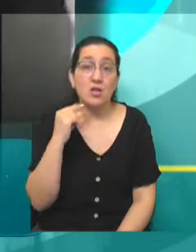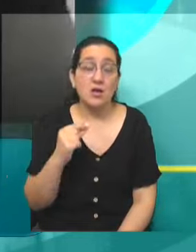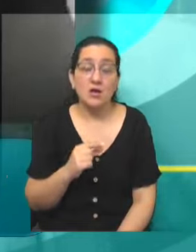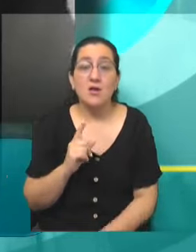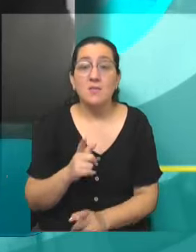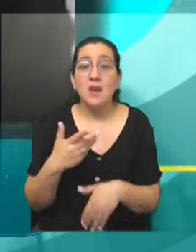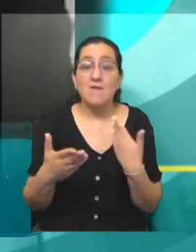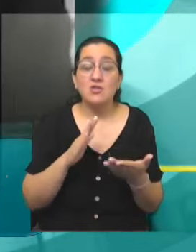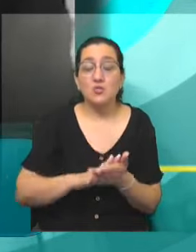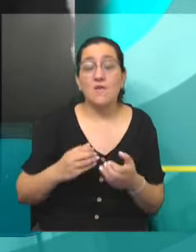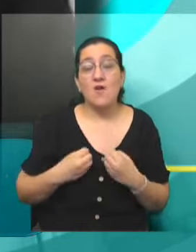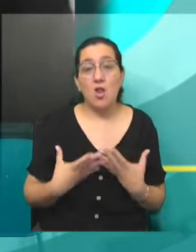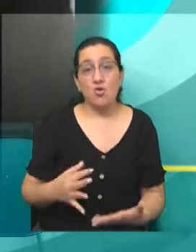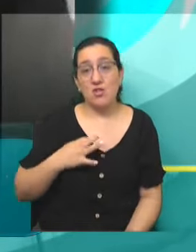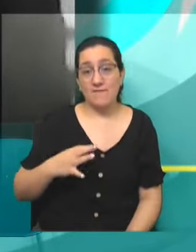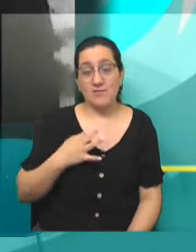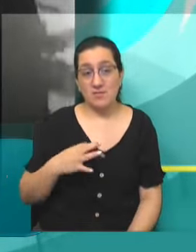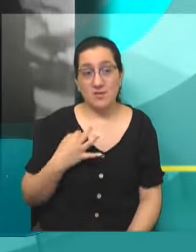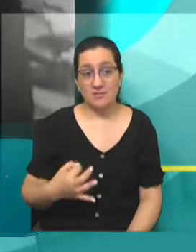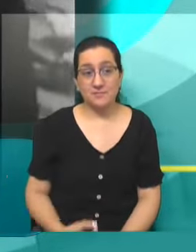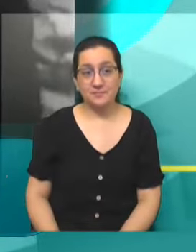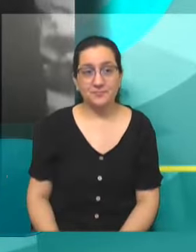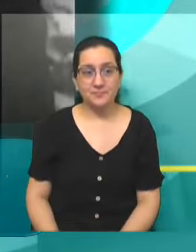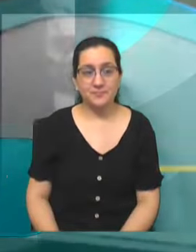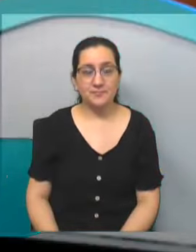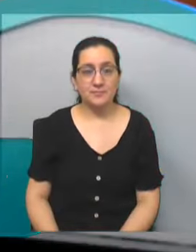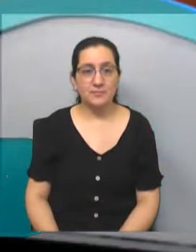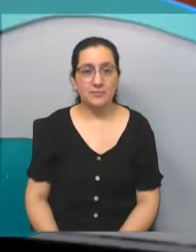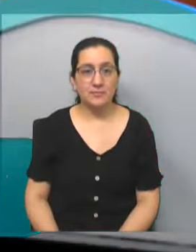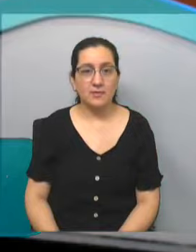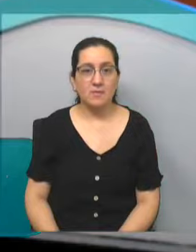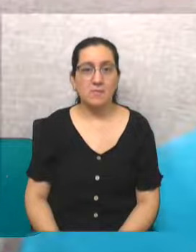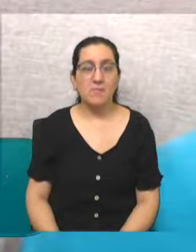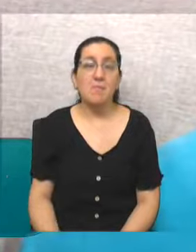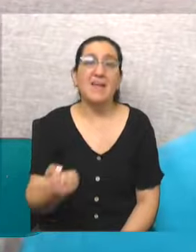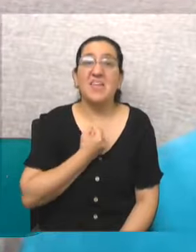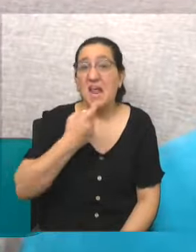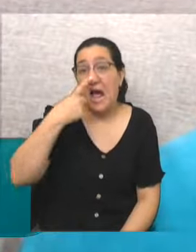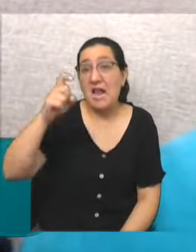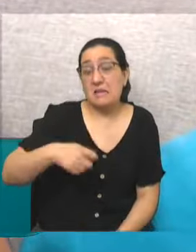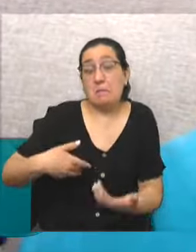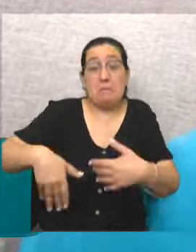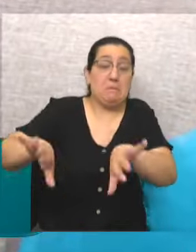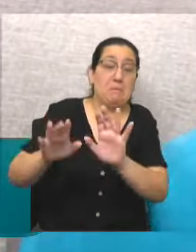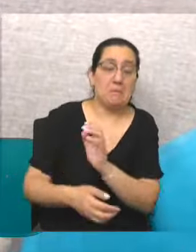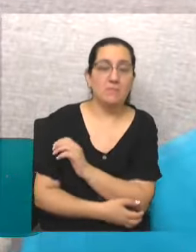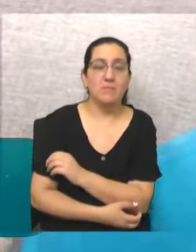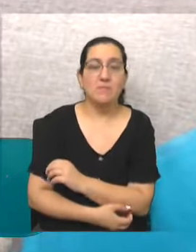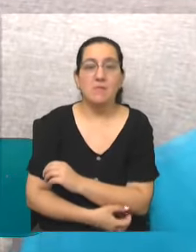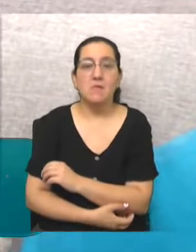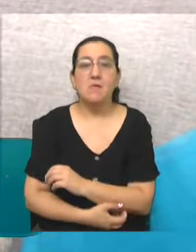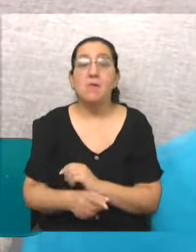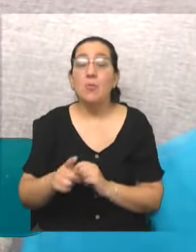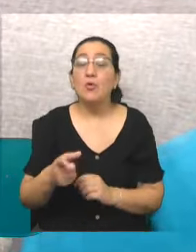el valor de la vida. Matar a alguien era. Totalmente. Porque este Juan Preciado llega a Comala